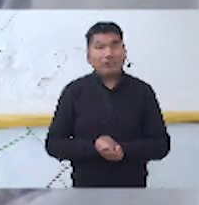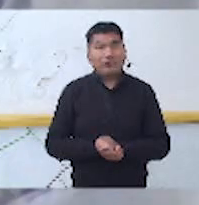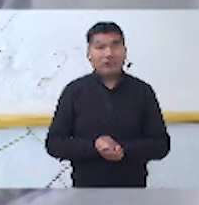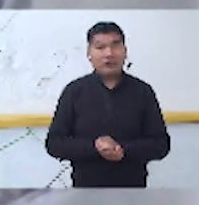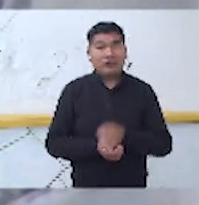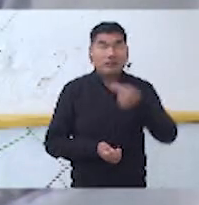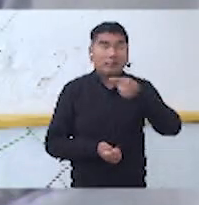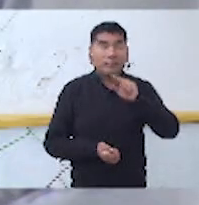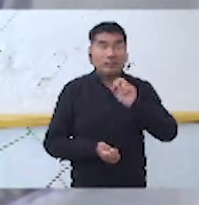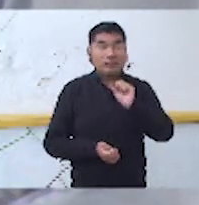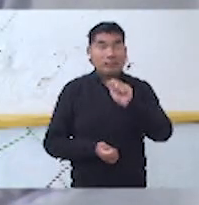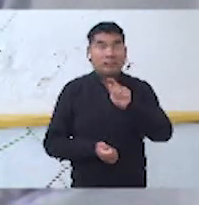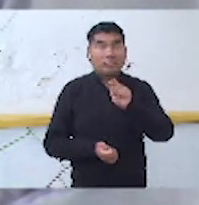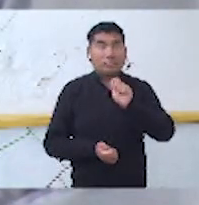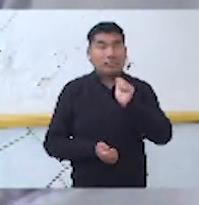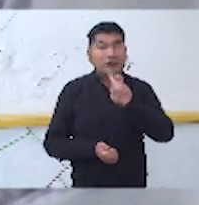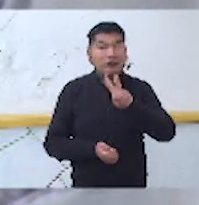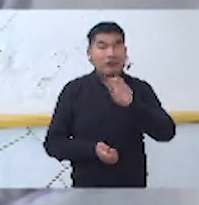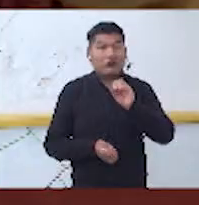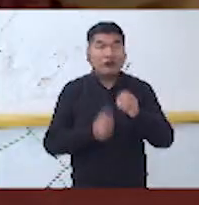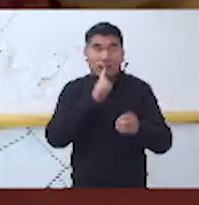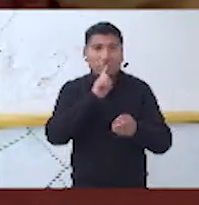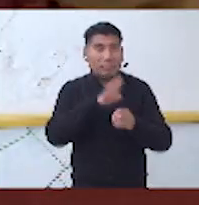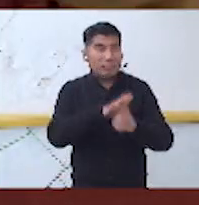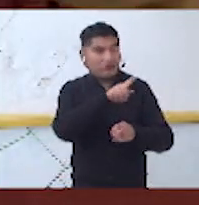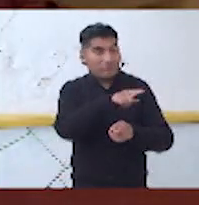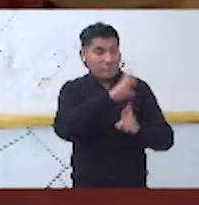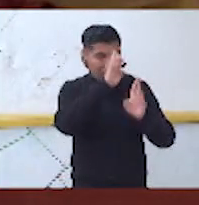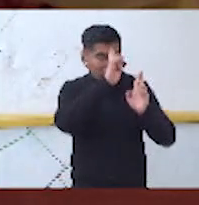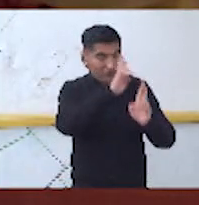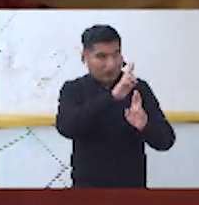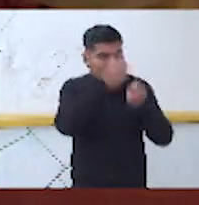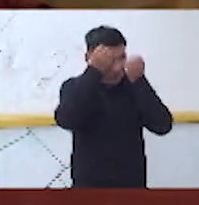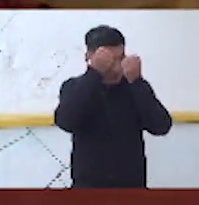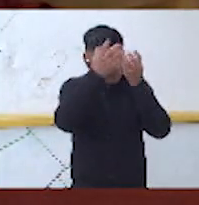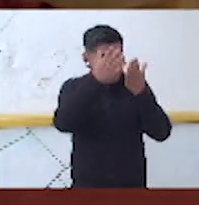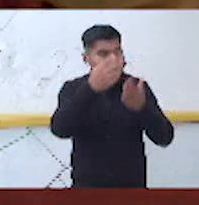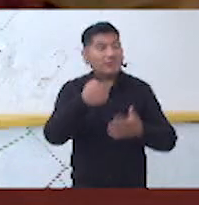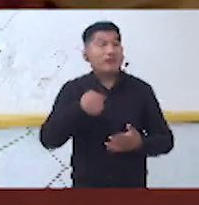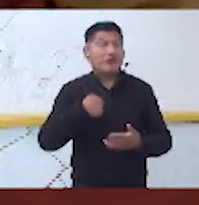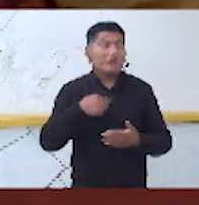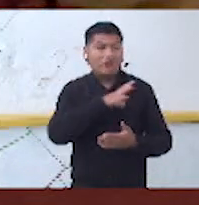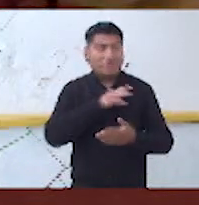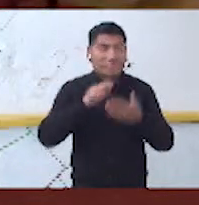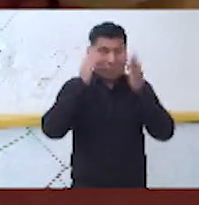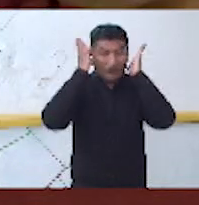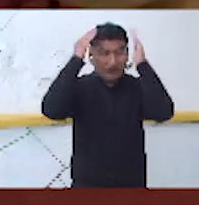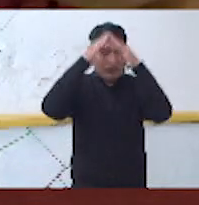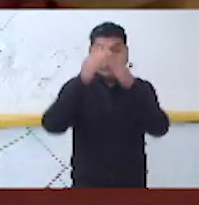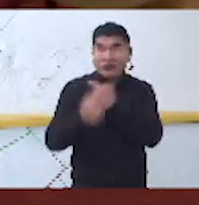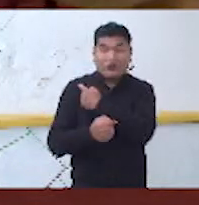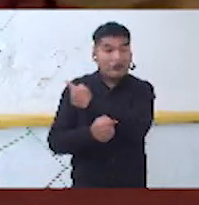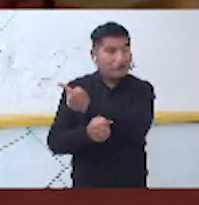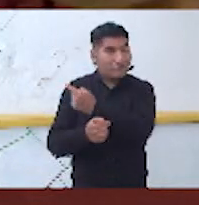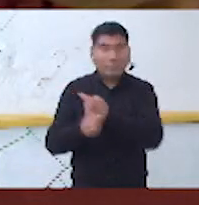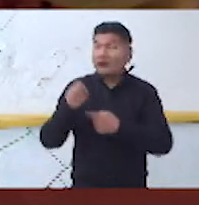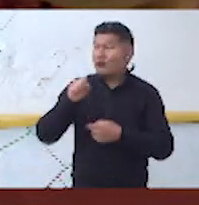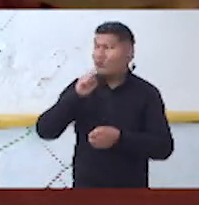Gustavo, prometes respeto y obediencia a mí y a mis sucesores.